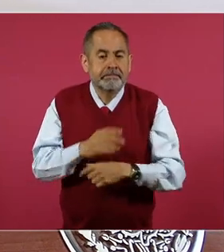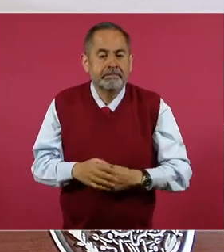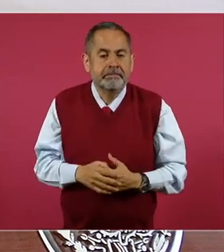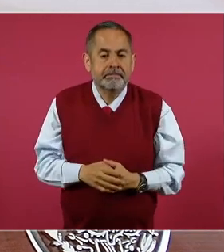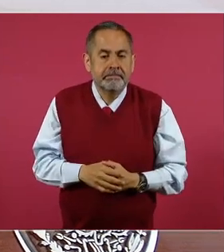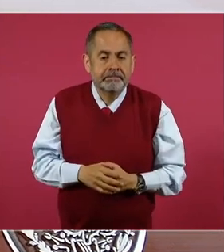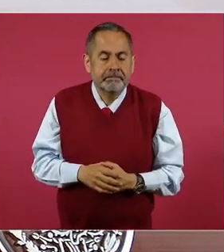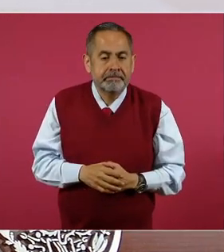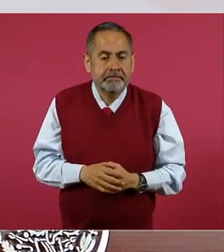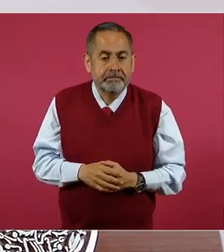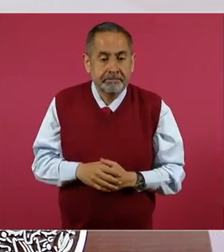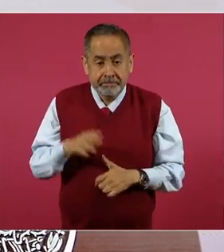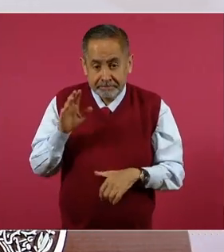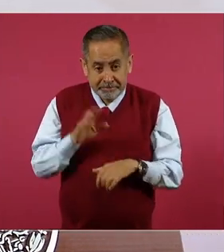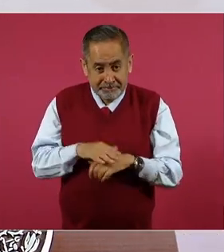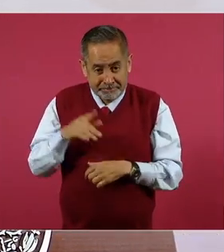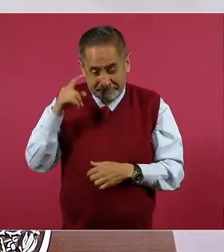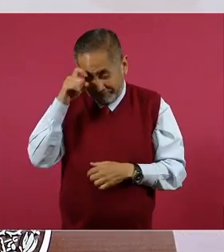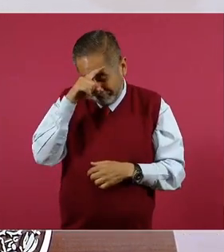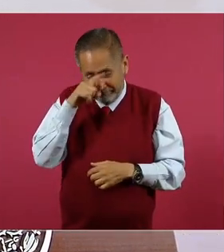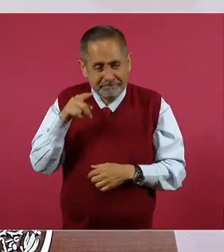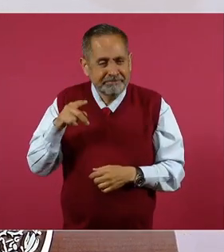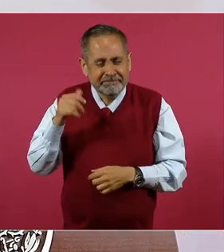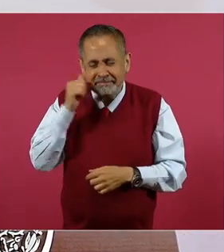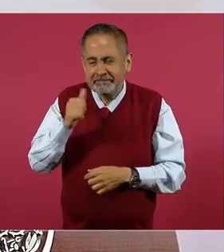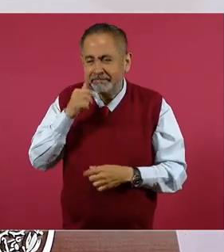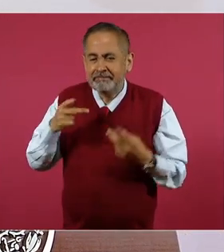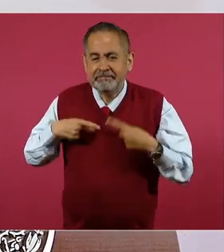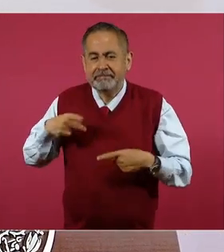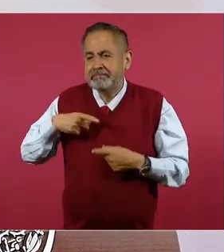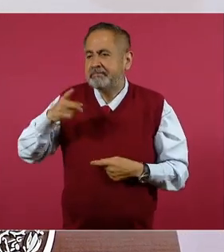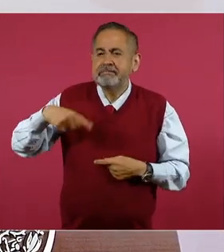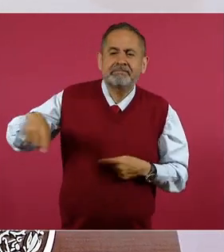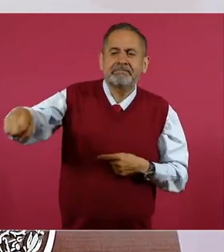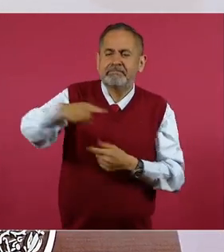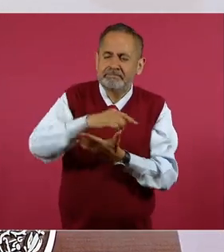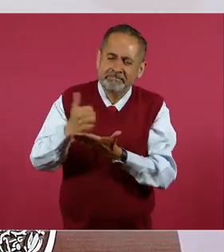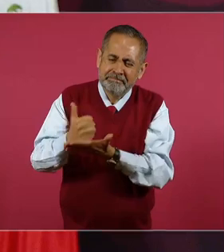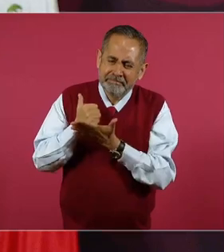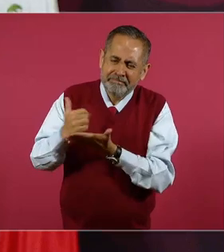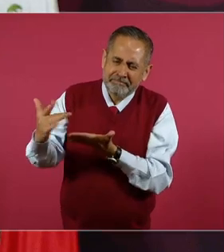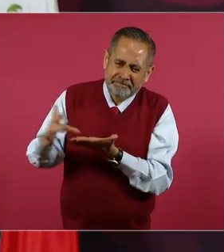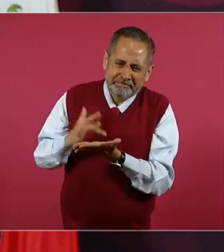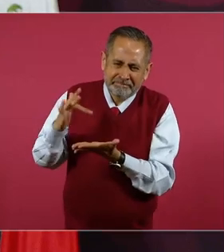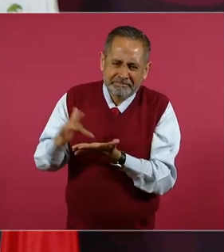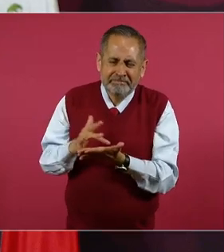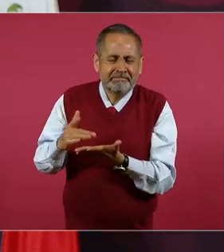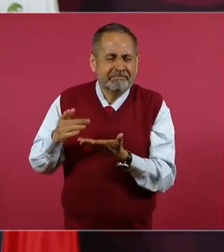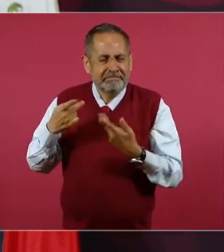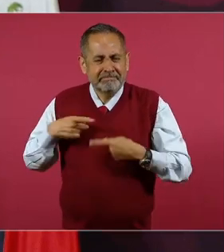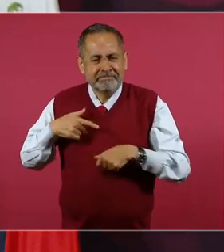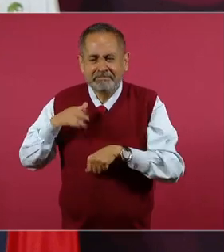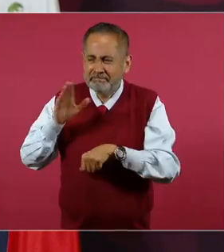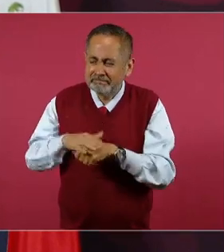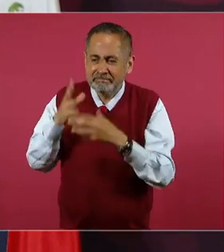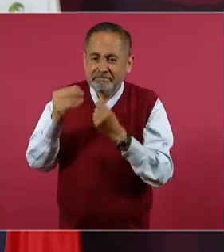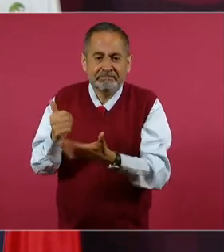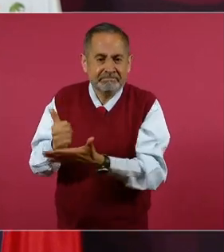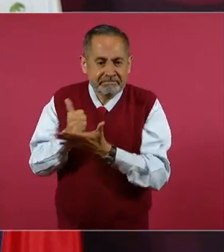en los momentos más difíciles, siempre la gente. Siempre fue la gente la que